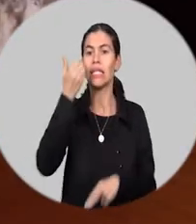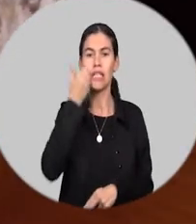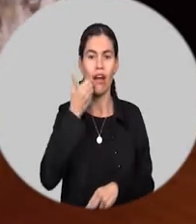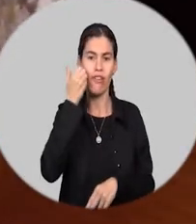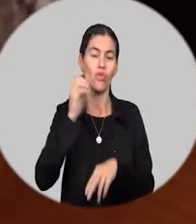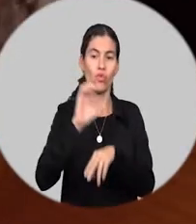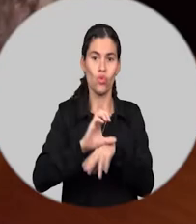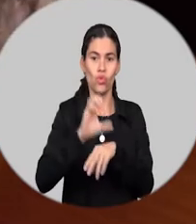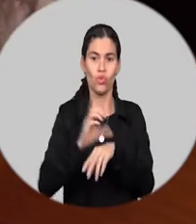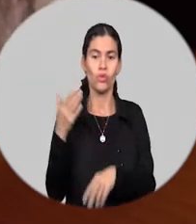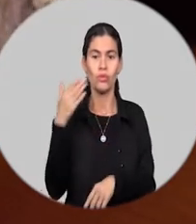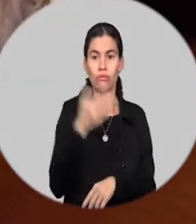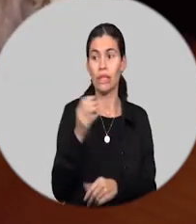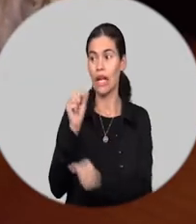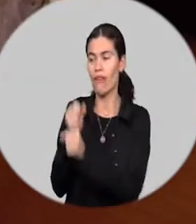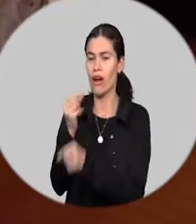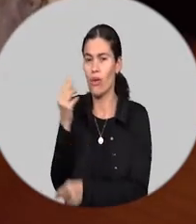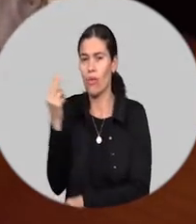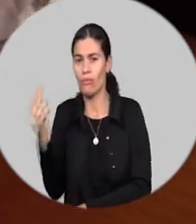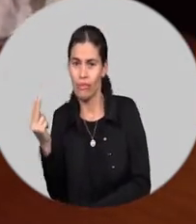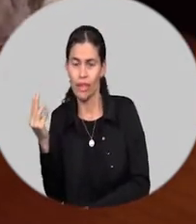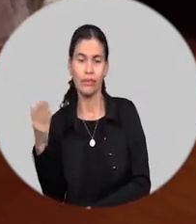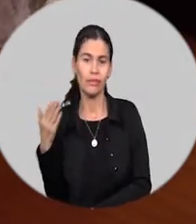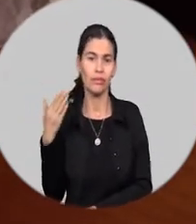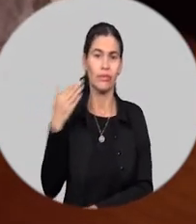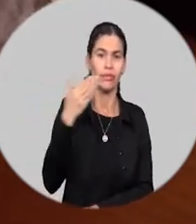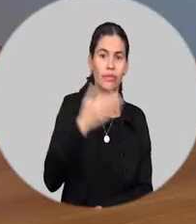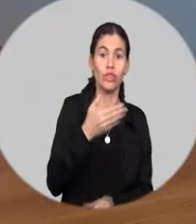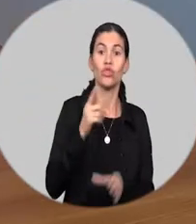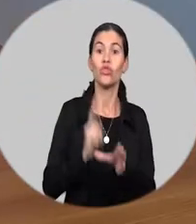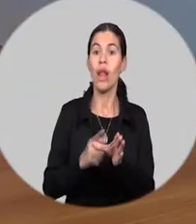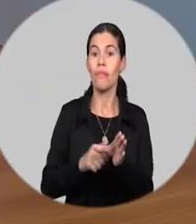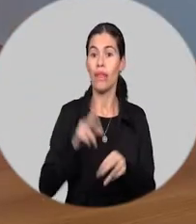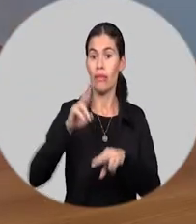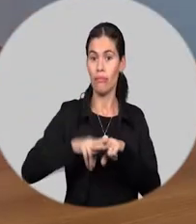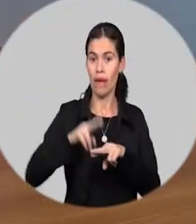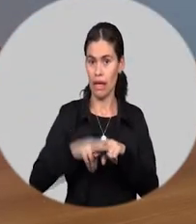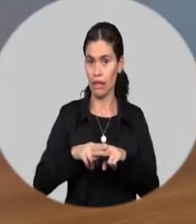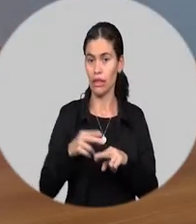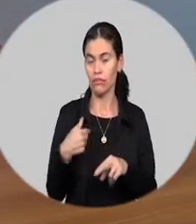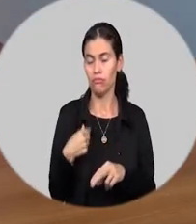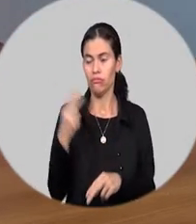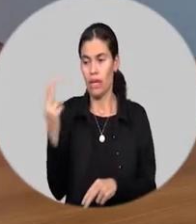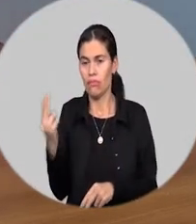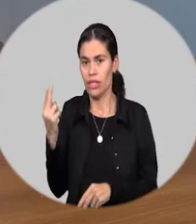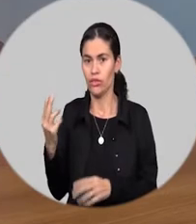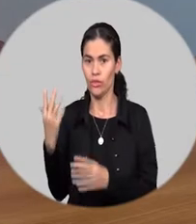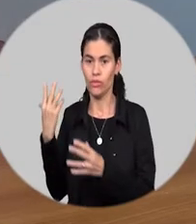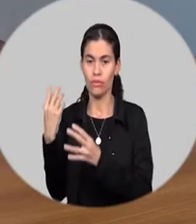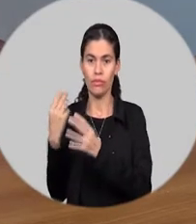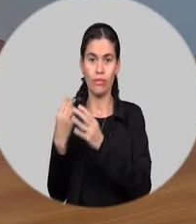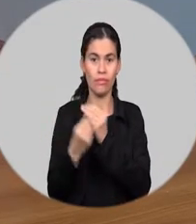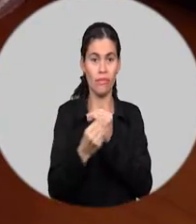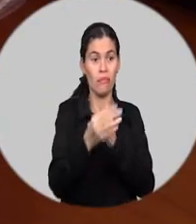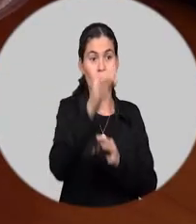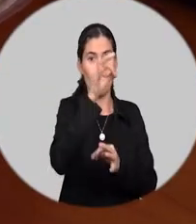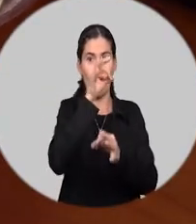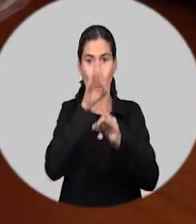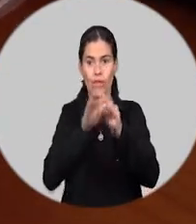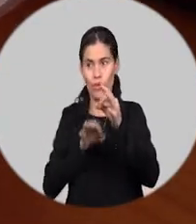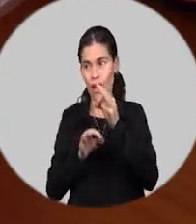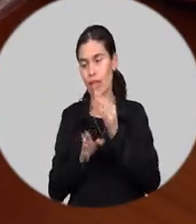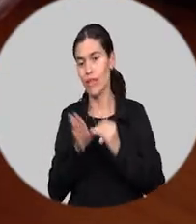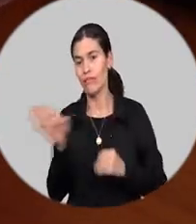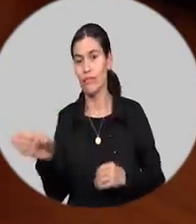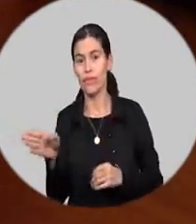los sábados. Tenía permiso de mi trabajo solo los días martes, entonces salía y volvía de